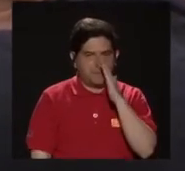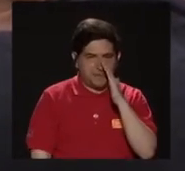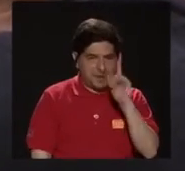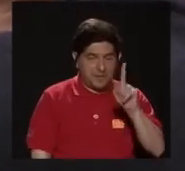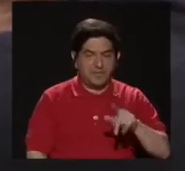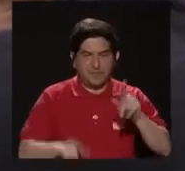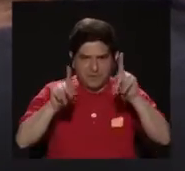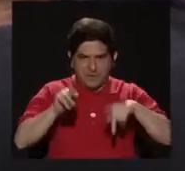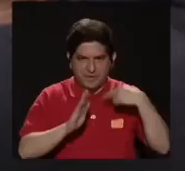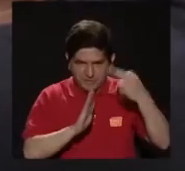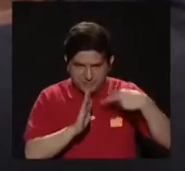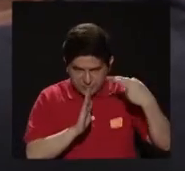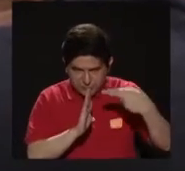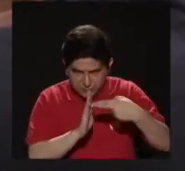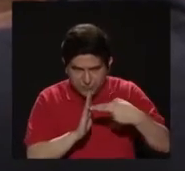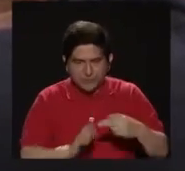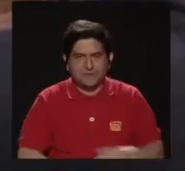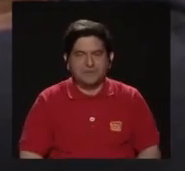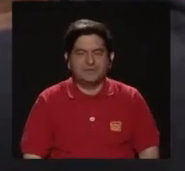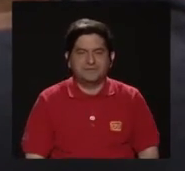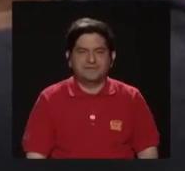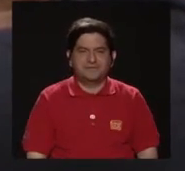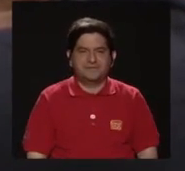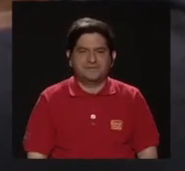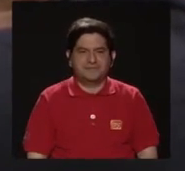los personajes